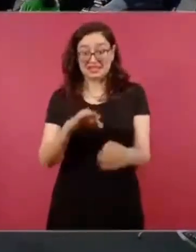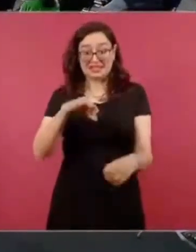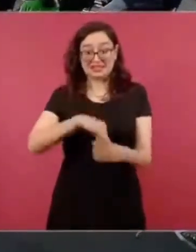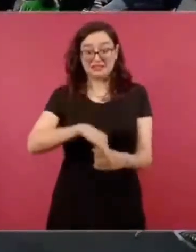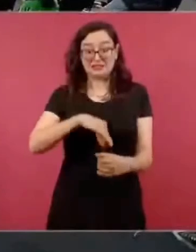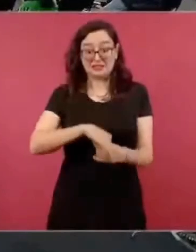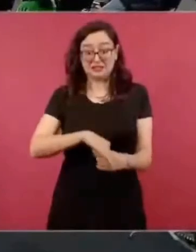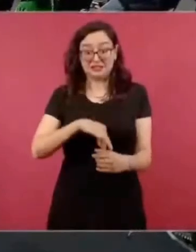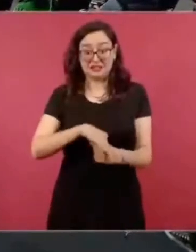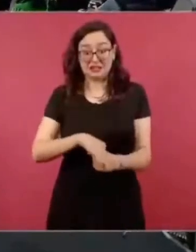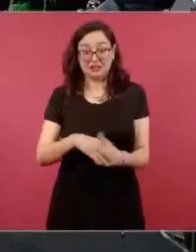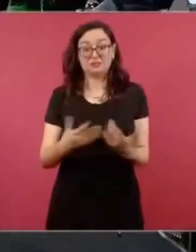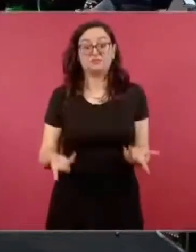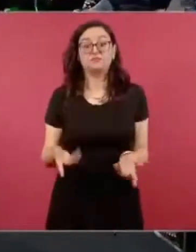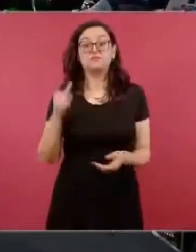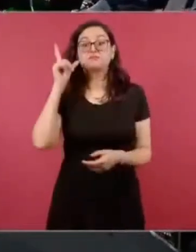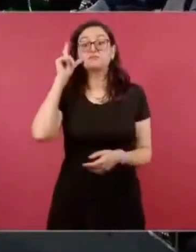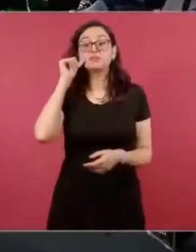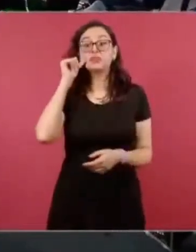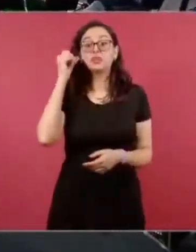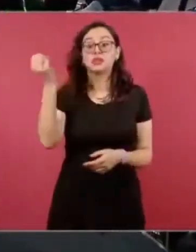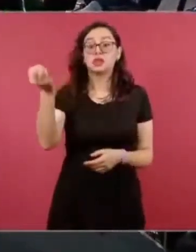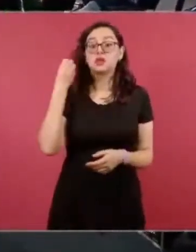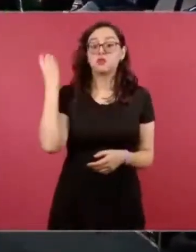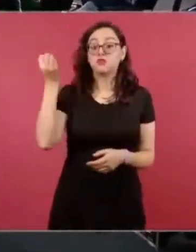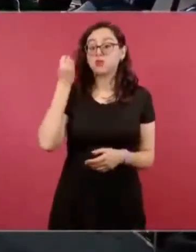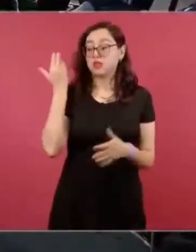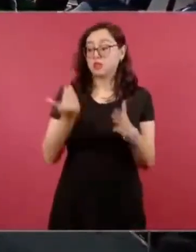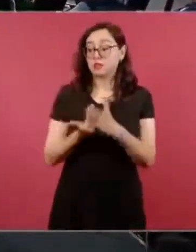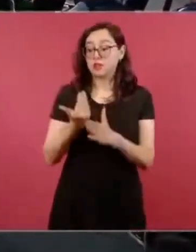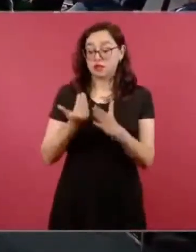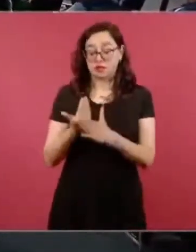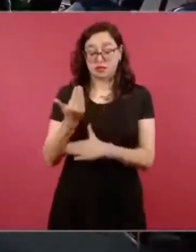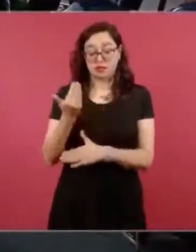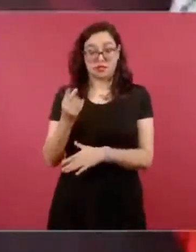mañana vamos a estar aquí y el domingo